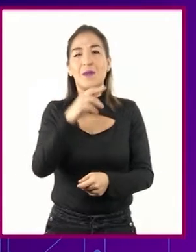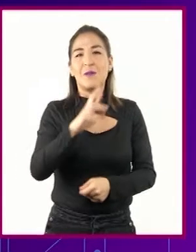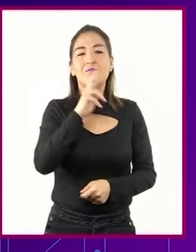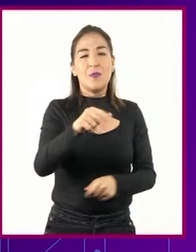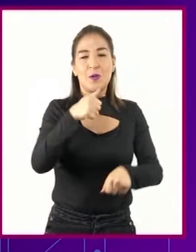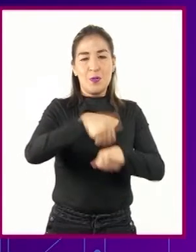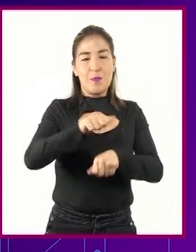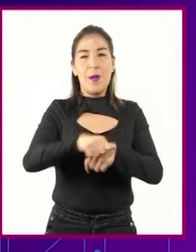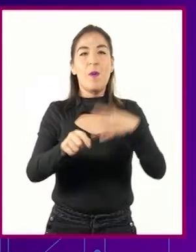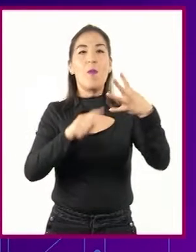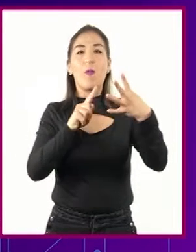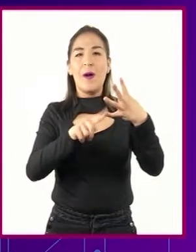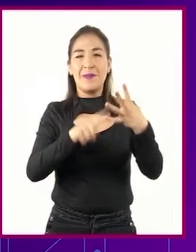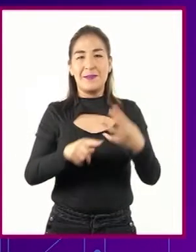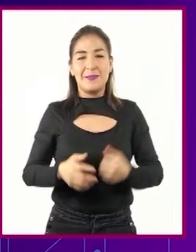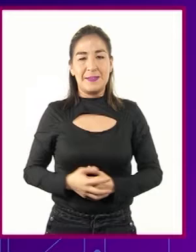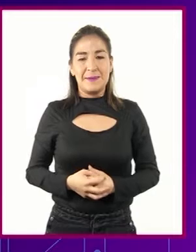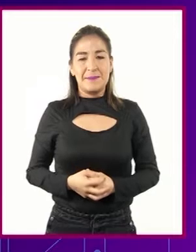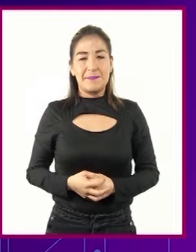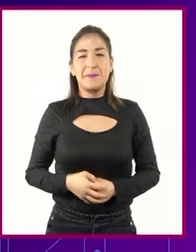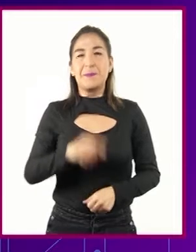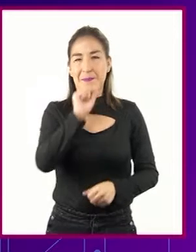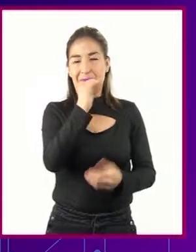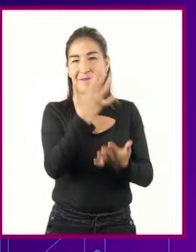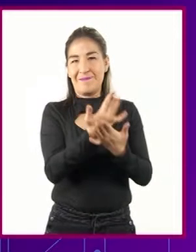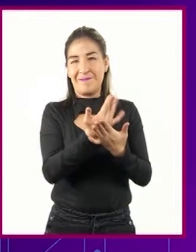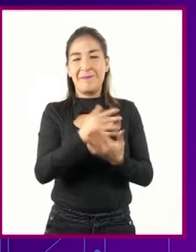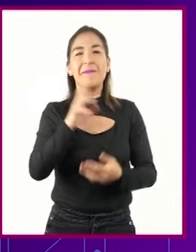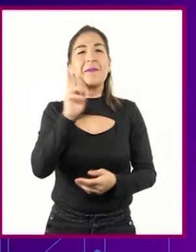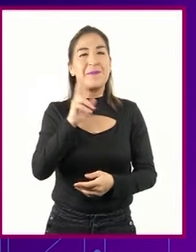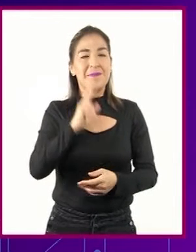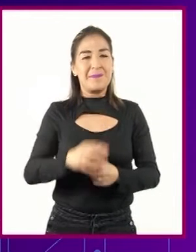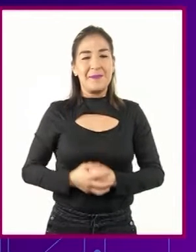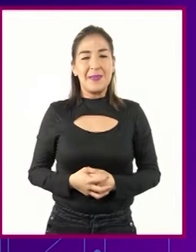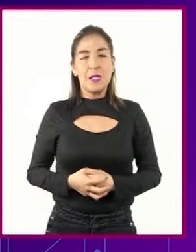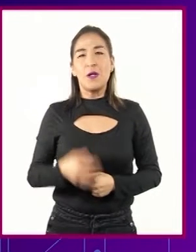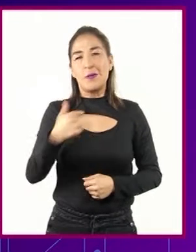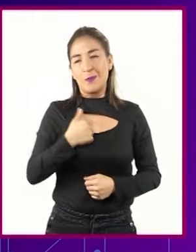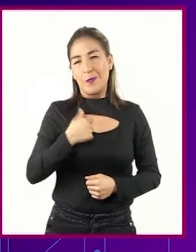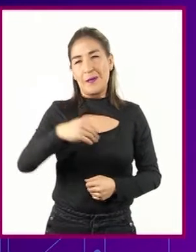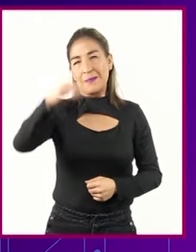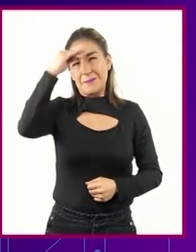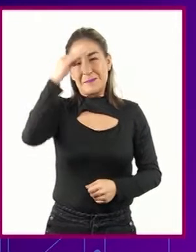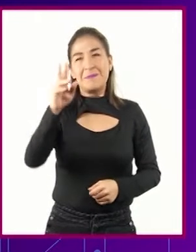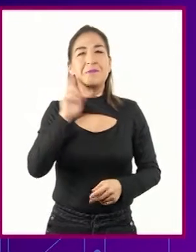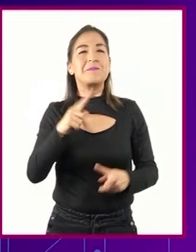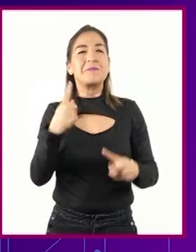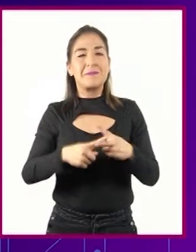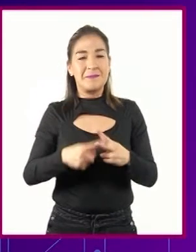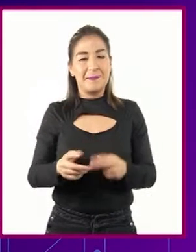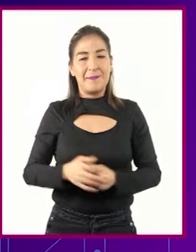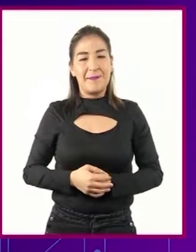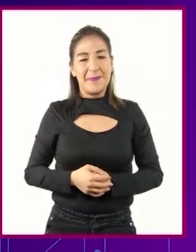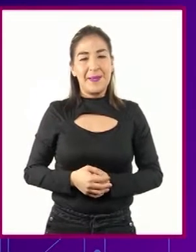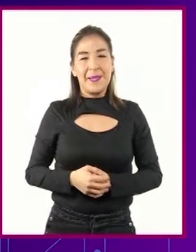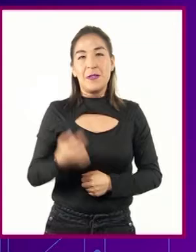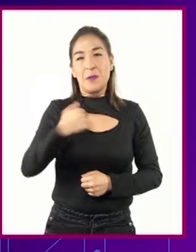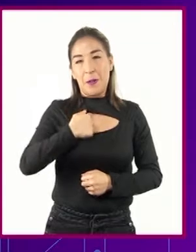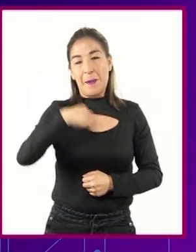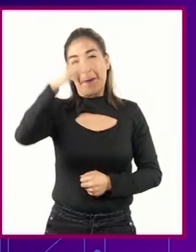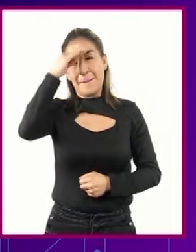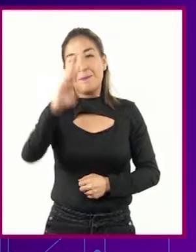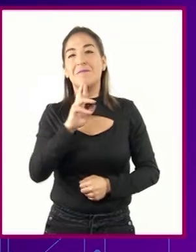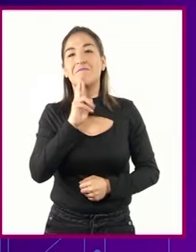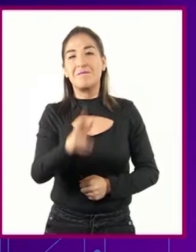4. Bien, profesor. Permítame. Si mis cálculos no fallan, pienso que el